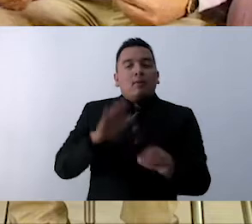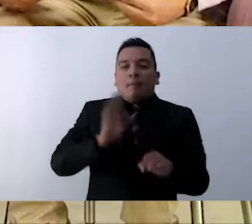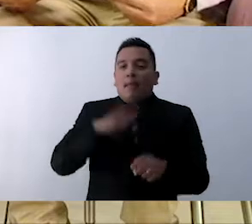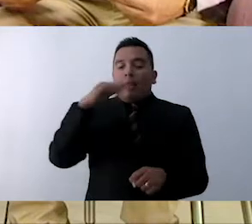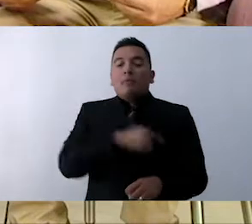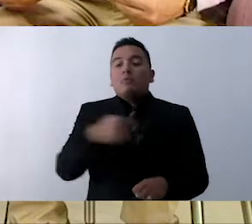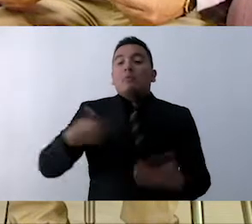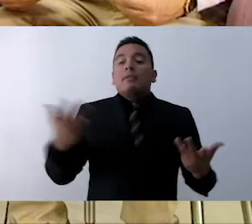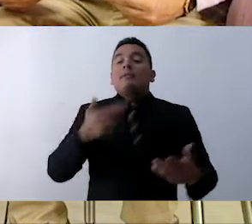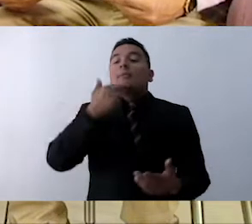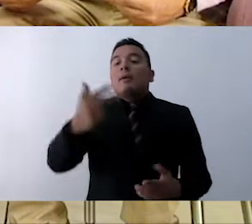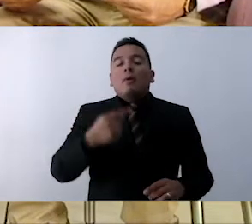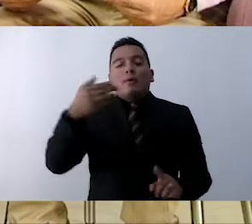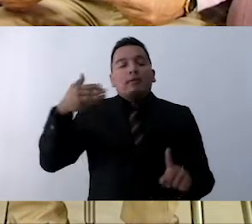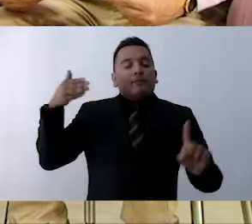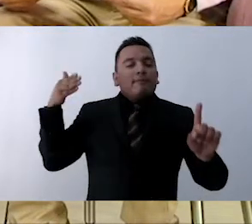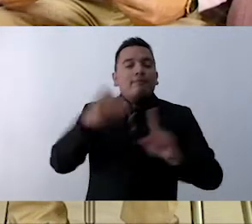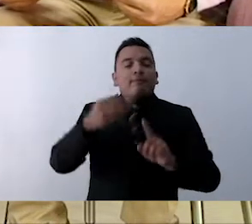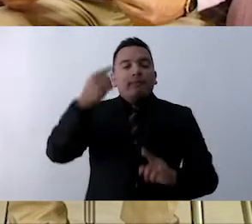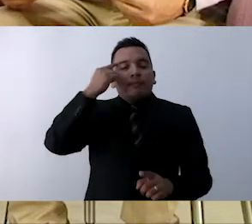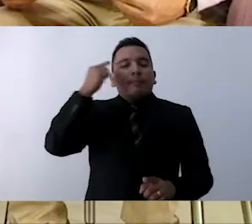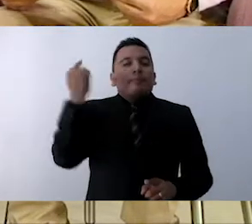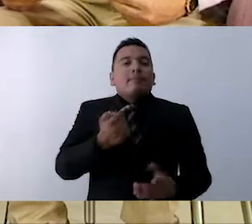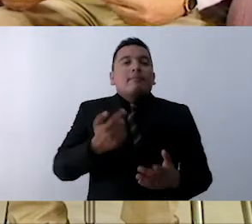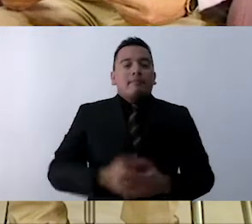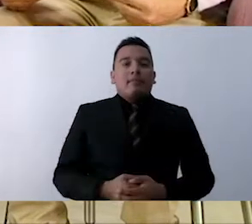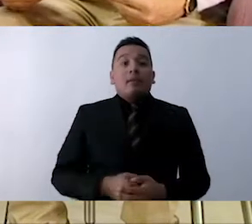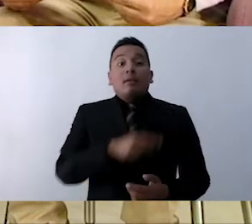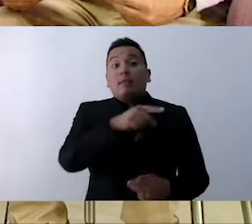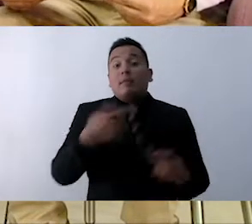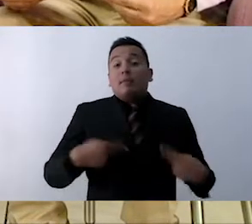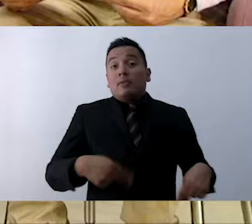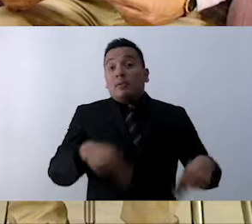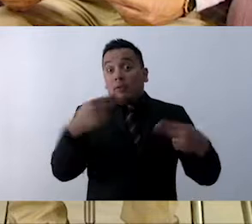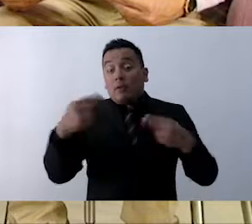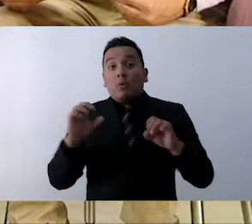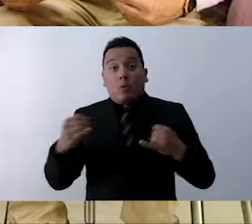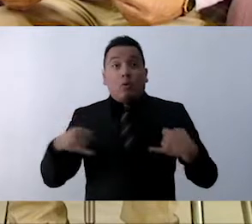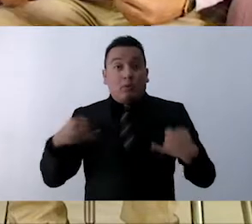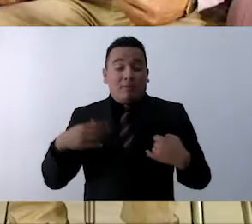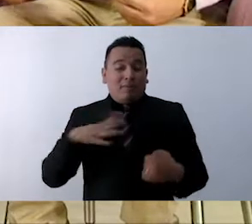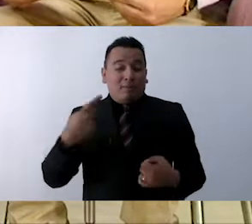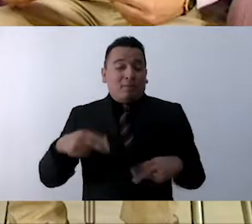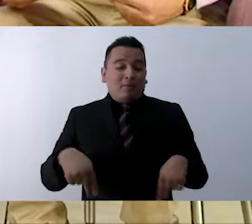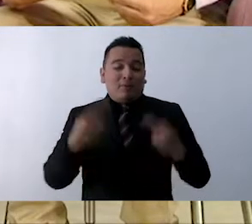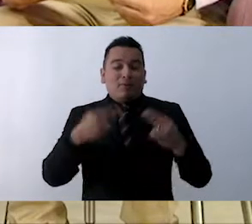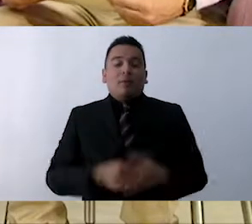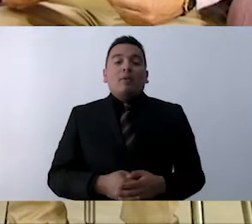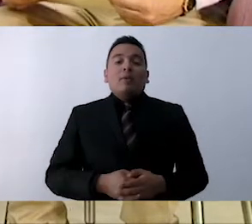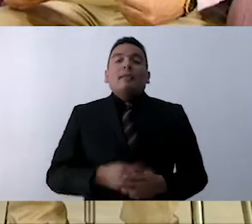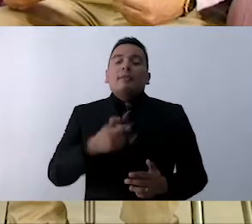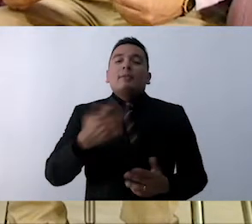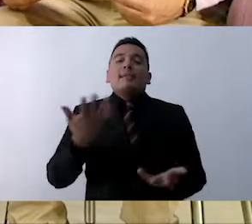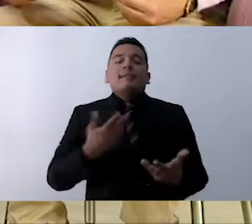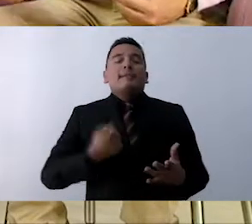participación más activa, más eficiente y enfocada a como tú bien dices, y los empresarios, y sobre todo los jóvenes empresarios,